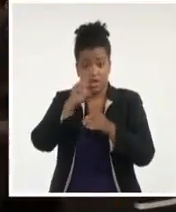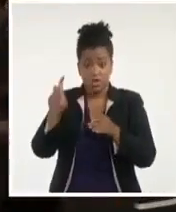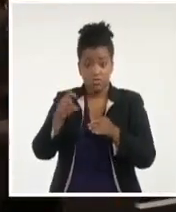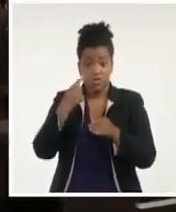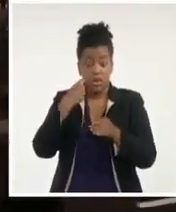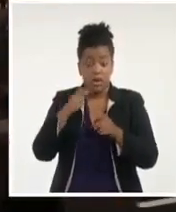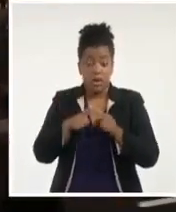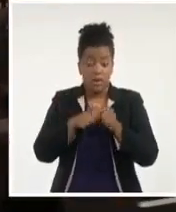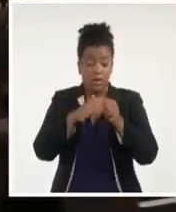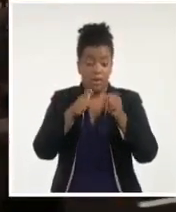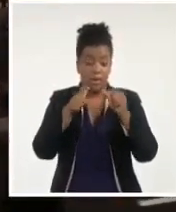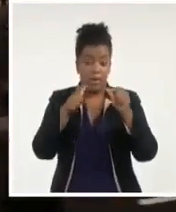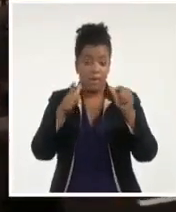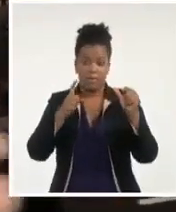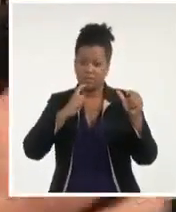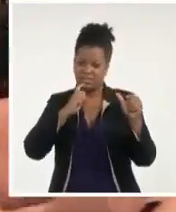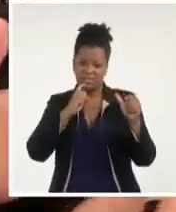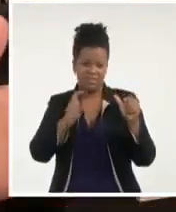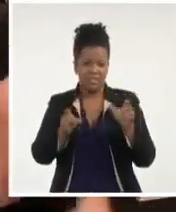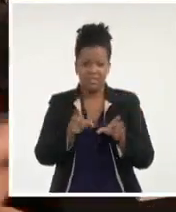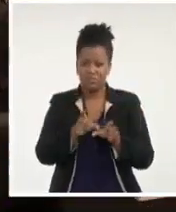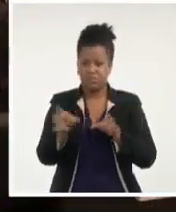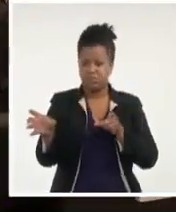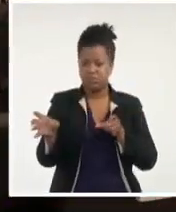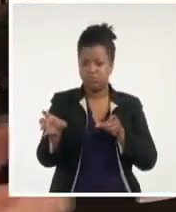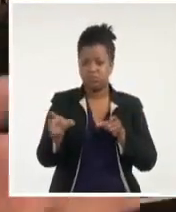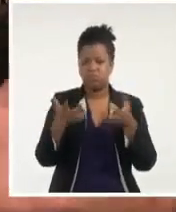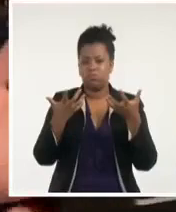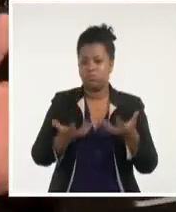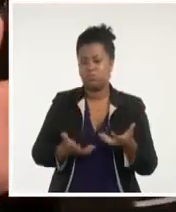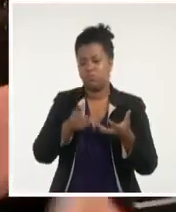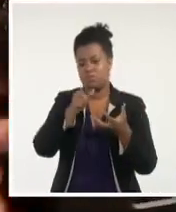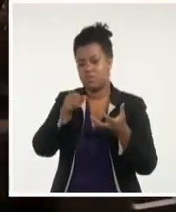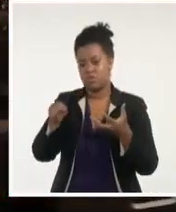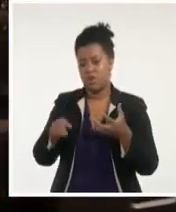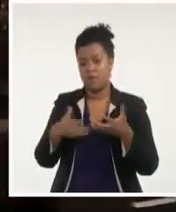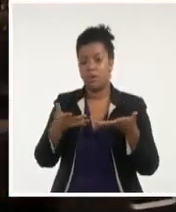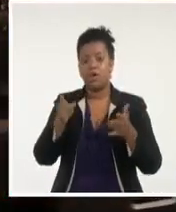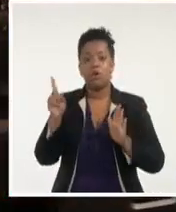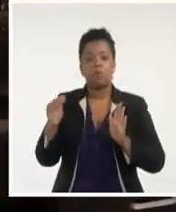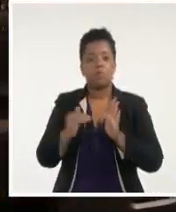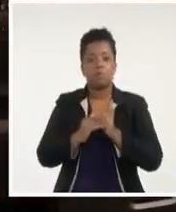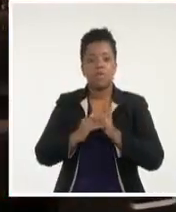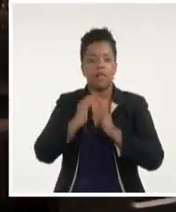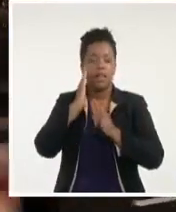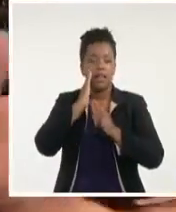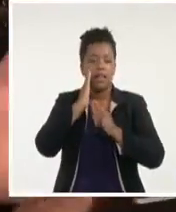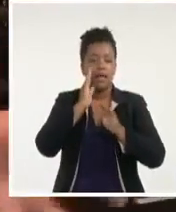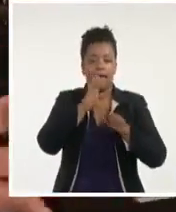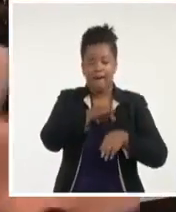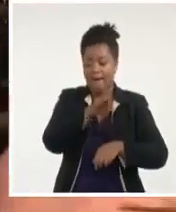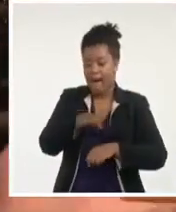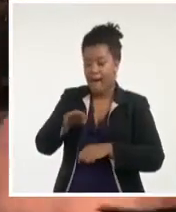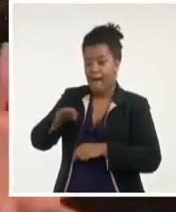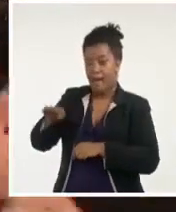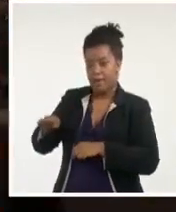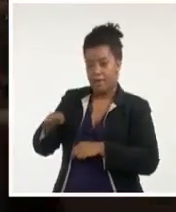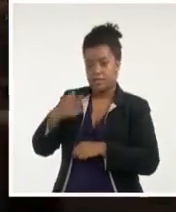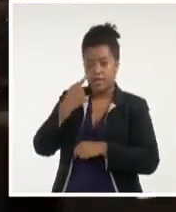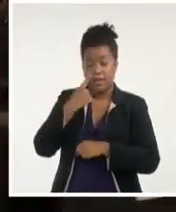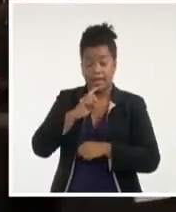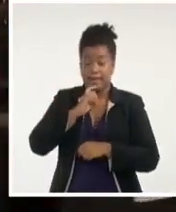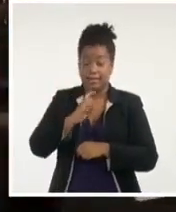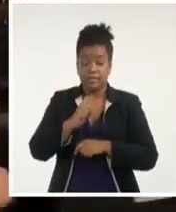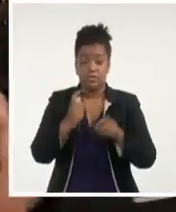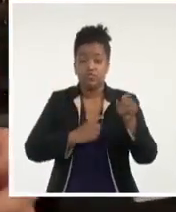que han tenido todos estos centros hospitalarios. Y la UCI, por ejemplo, con más de 1000 camas, una dotación enorme de camas para el enfrentamiento